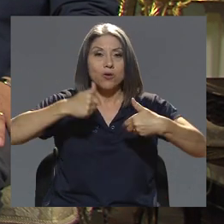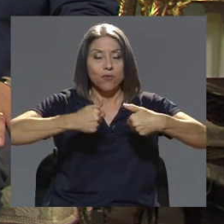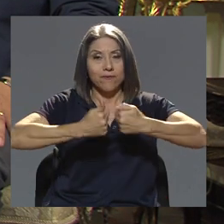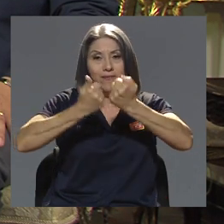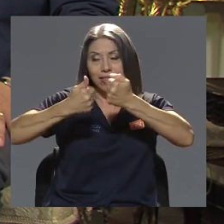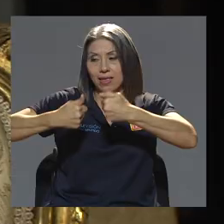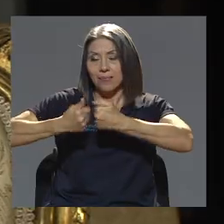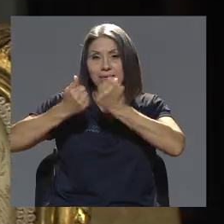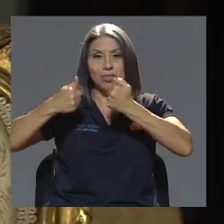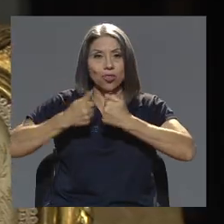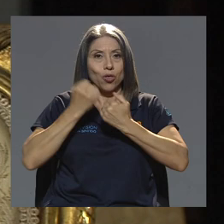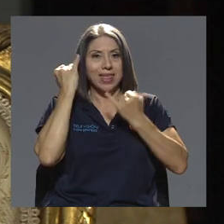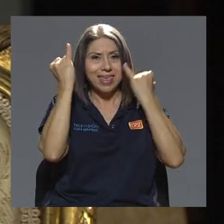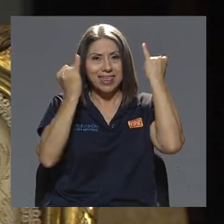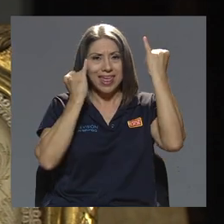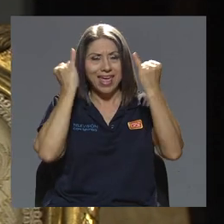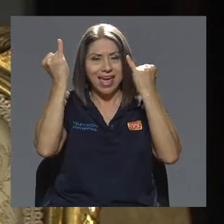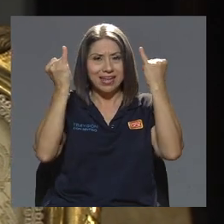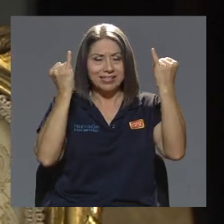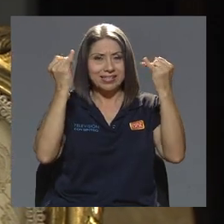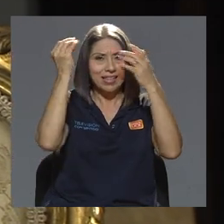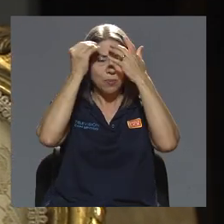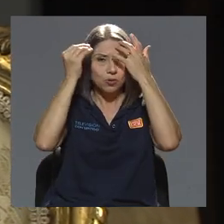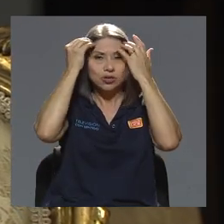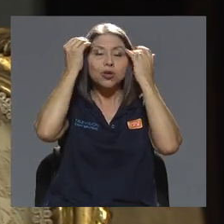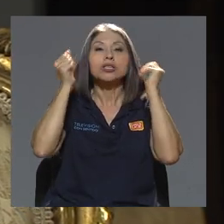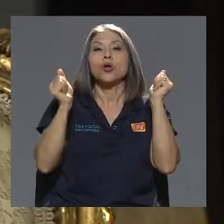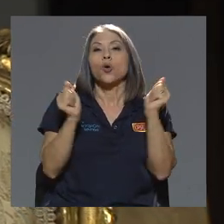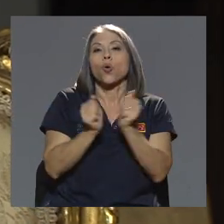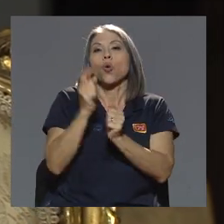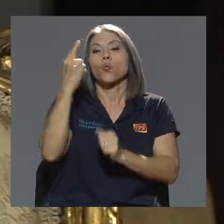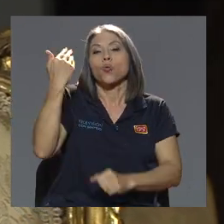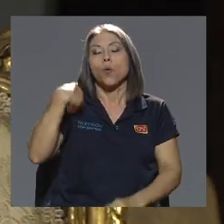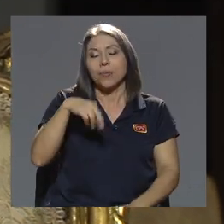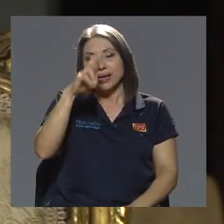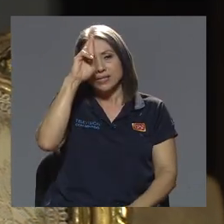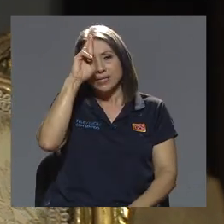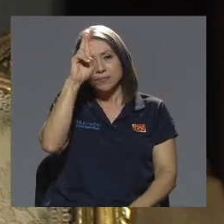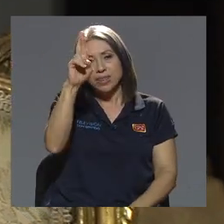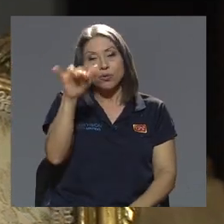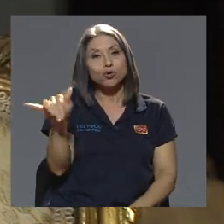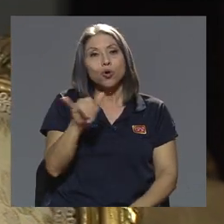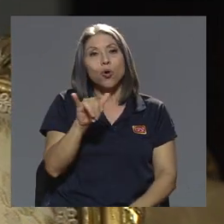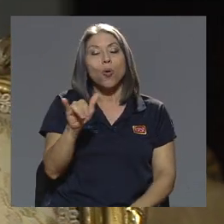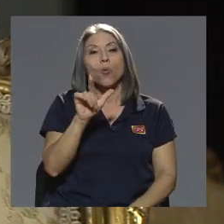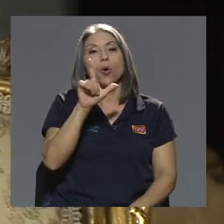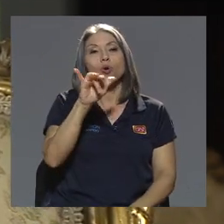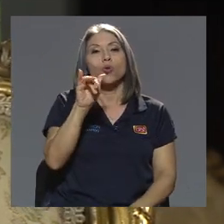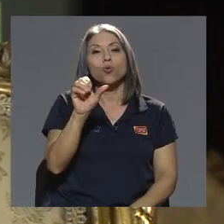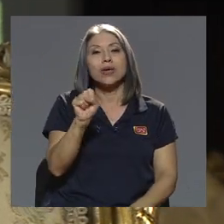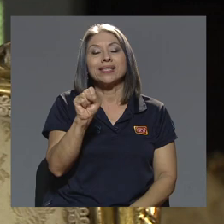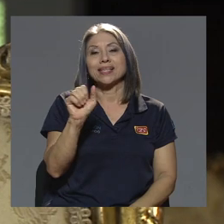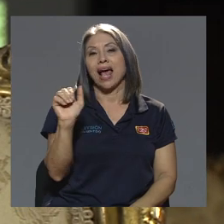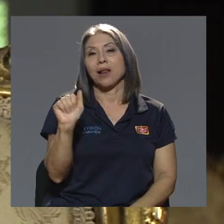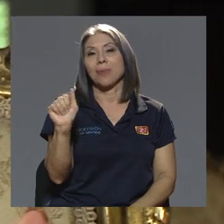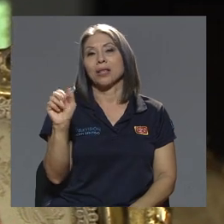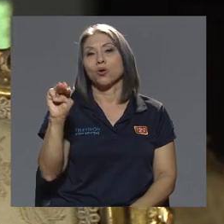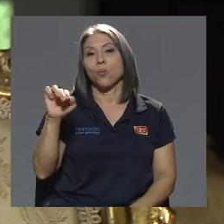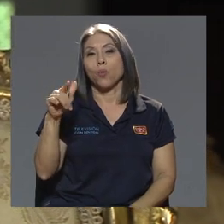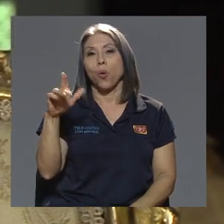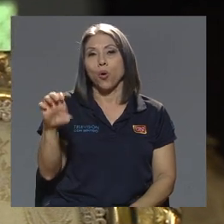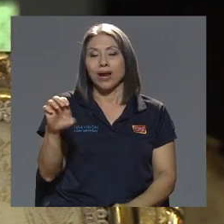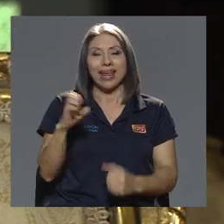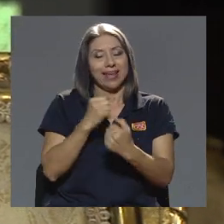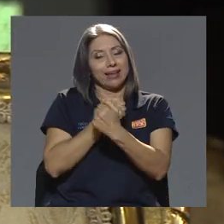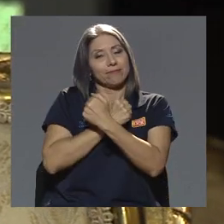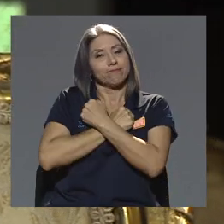posiciones, con un hombre muy respetuoso como era don Luis Alberto Monge, al cual quisimos entrañablemente. La segunda campaña